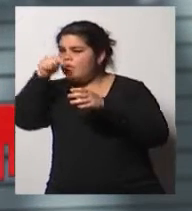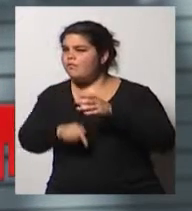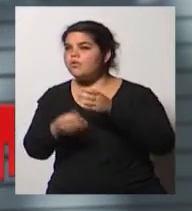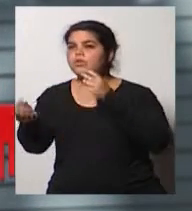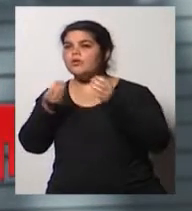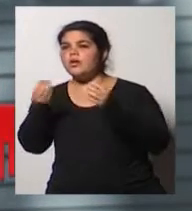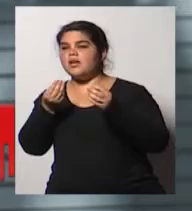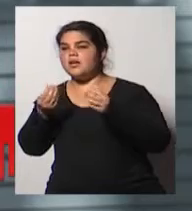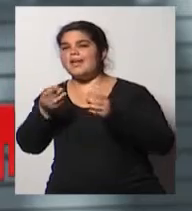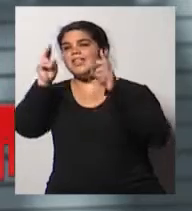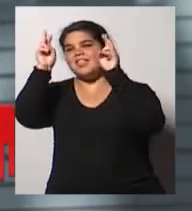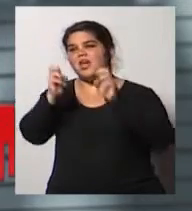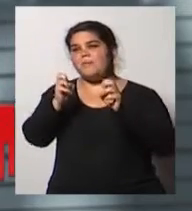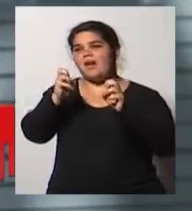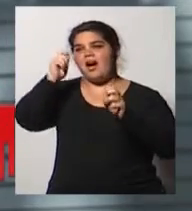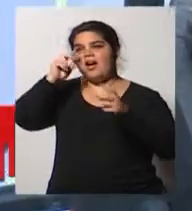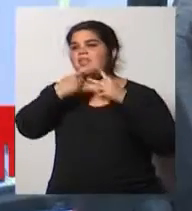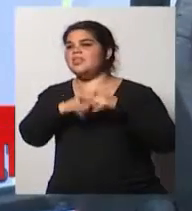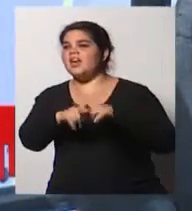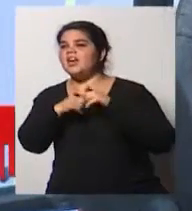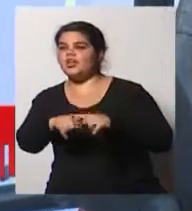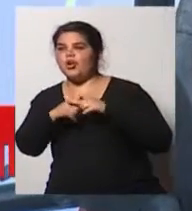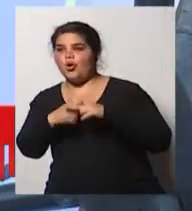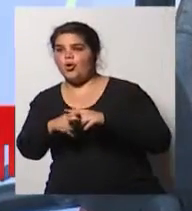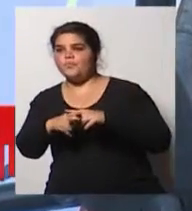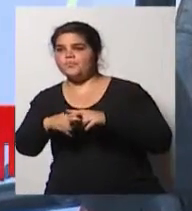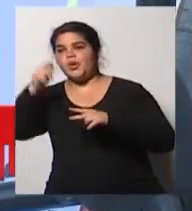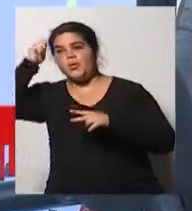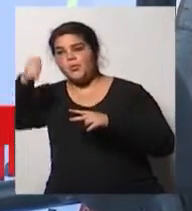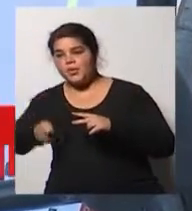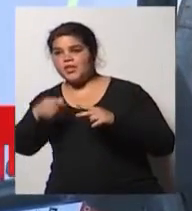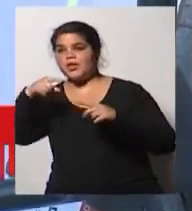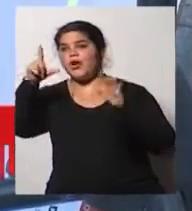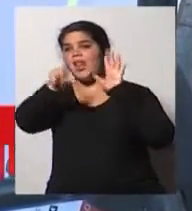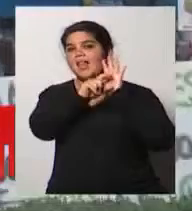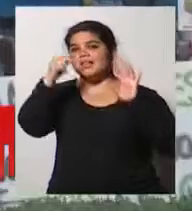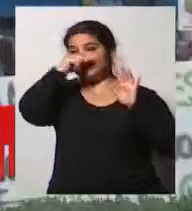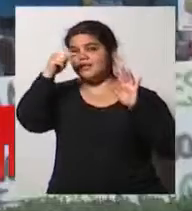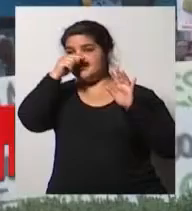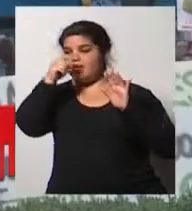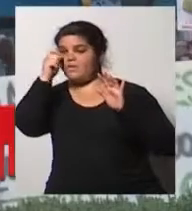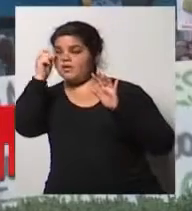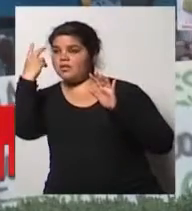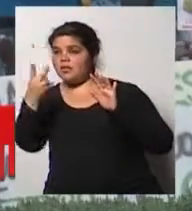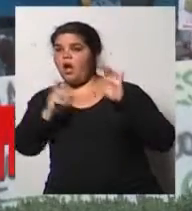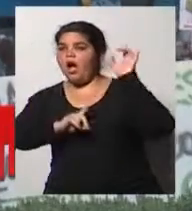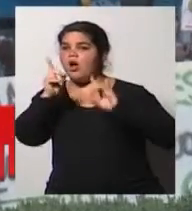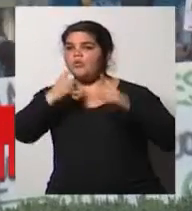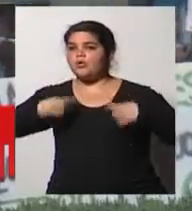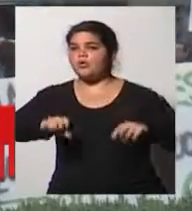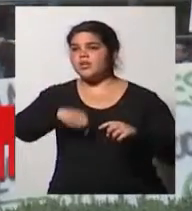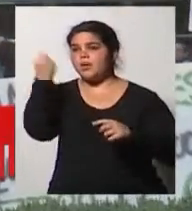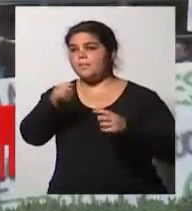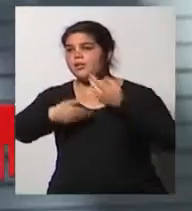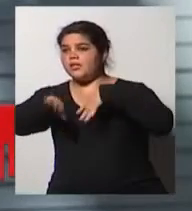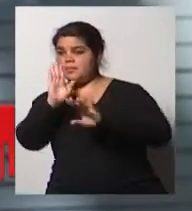vista técnico-jurídico sobre la ley 7722. Pero hay unos que son más importantes que el otro. En su